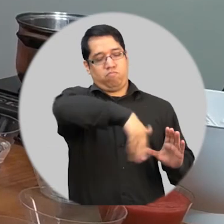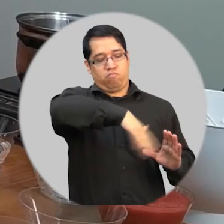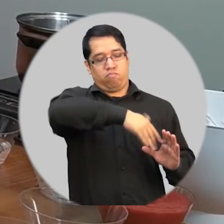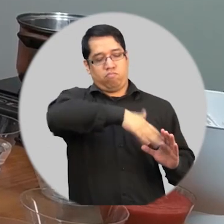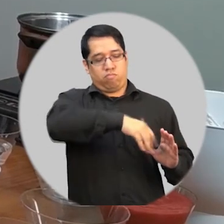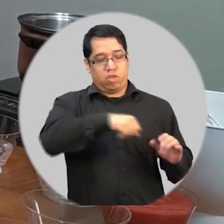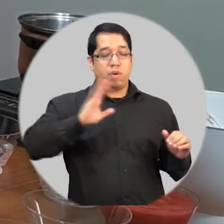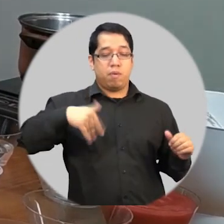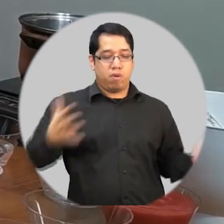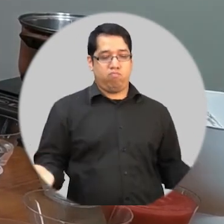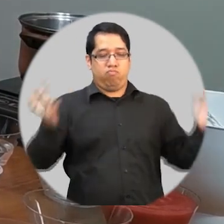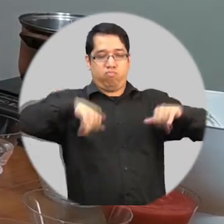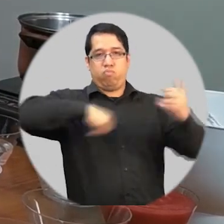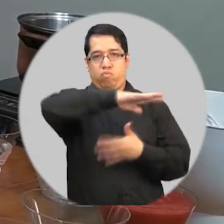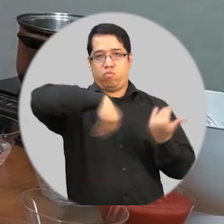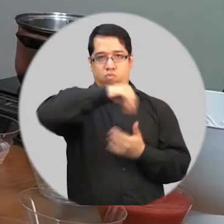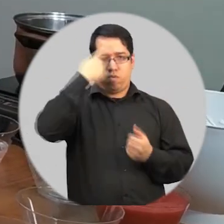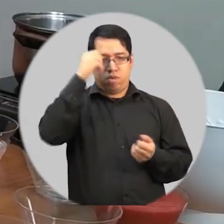demás ingredientes para nuestro mousse de frutilla.